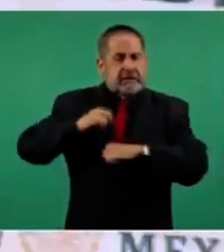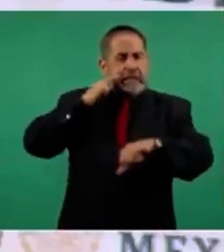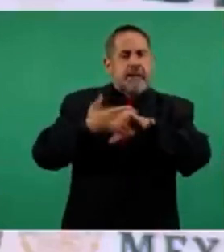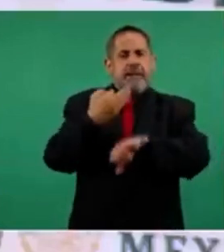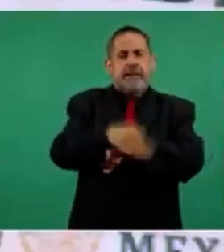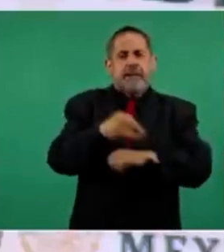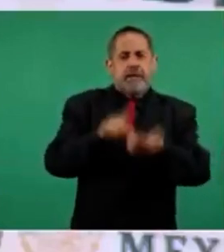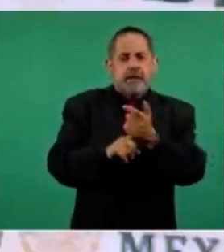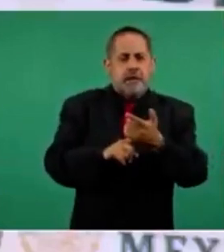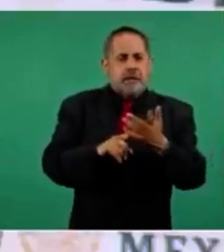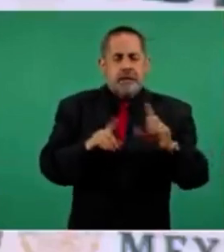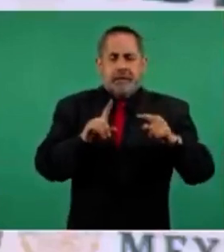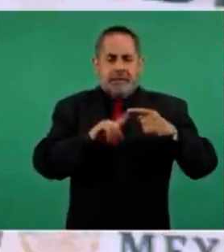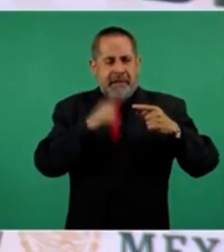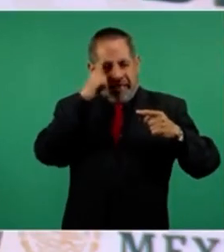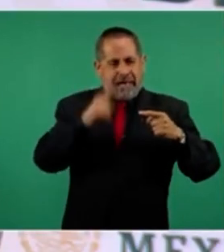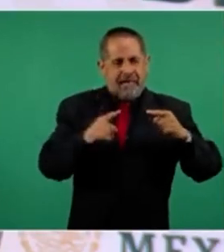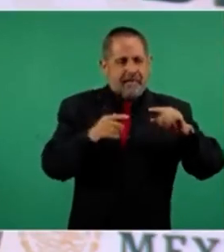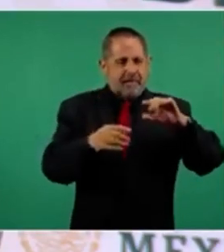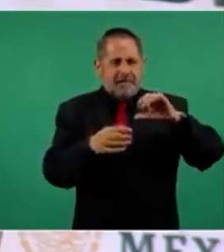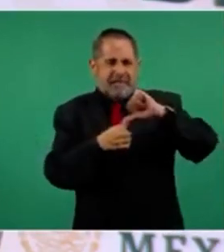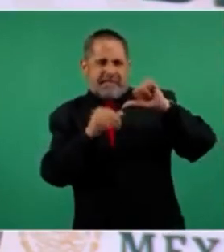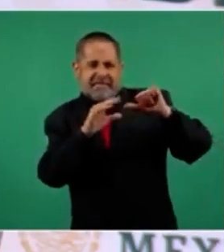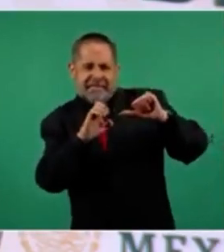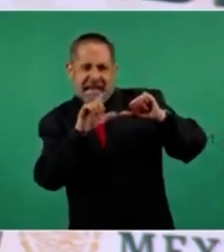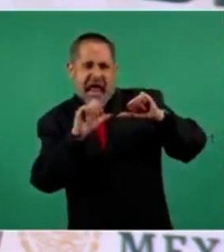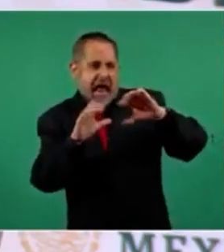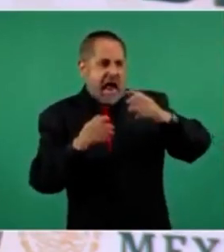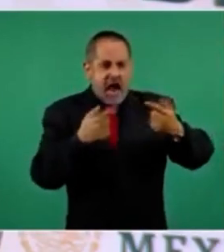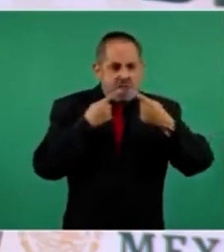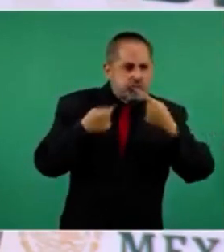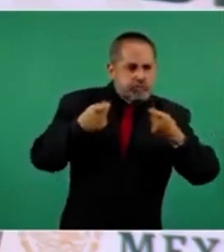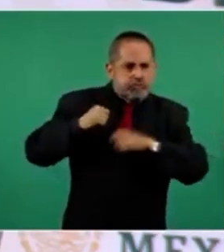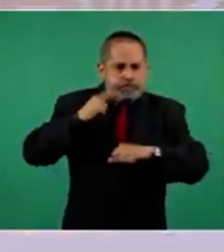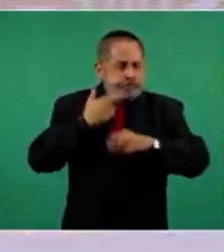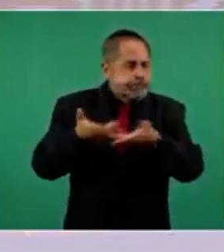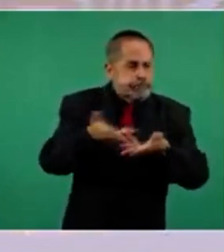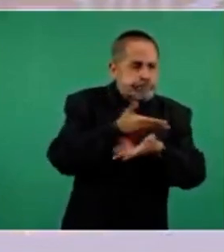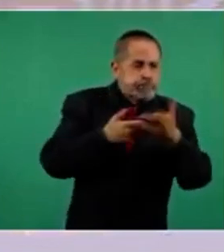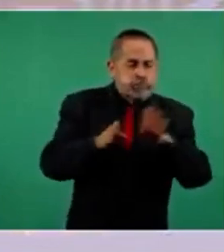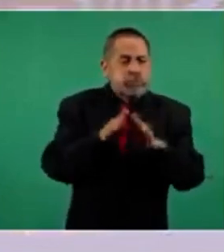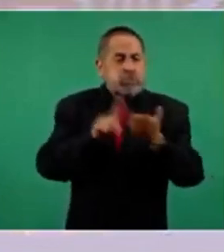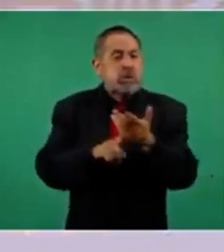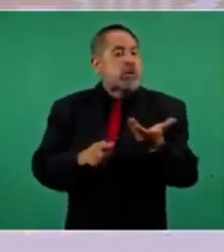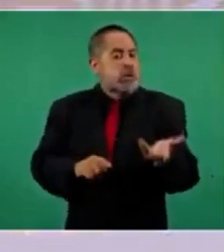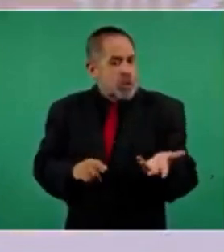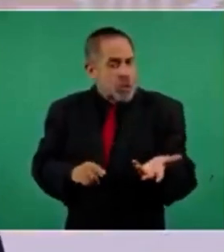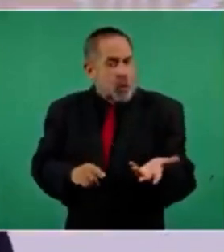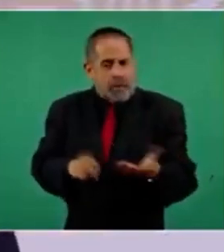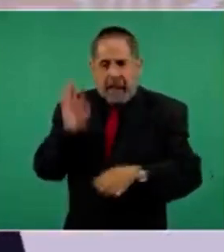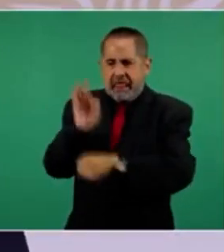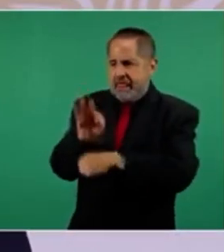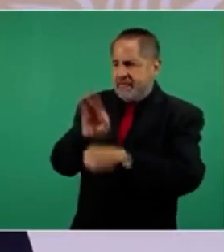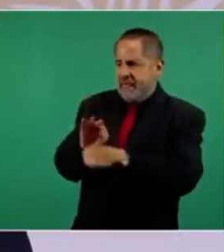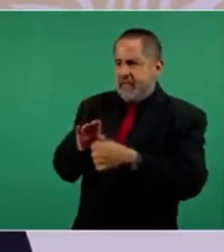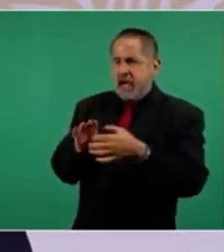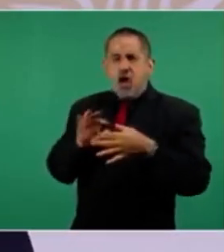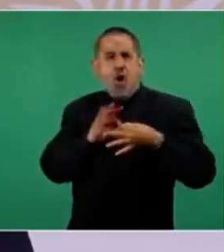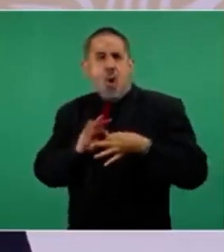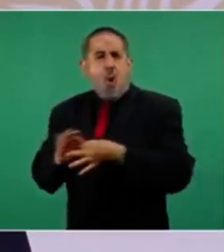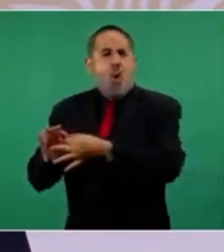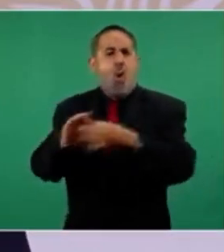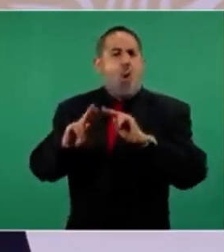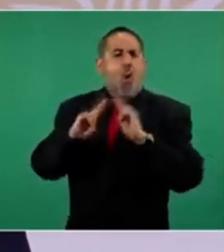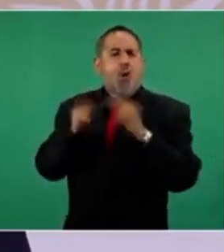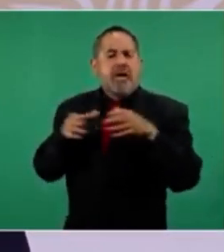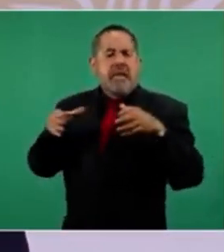Latinoamericanos y Caribeños, mecanismo de genuina vocación latinoamericana y caribeña destinado a defender la unidad en la diversidad de